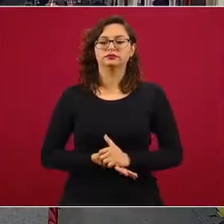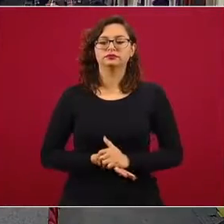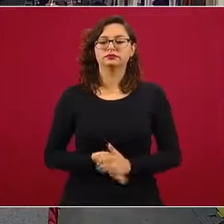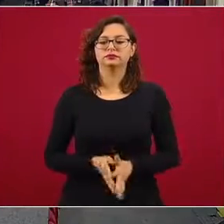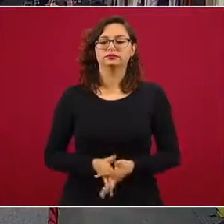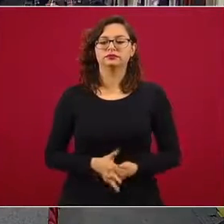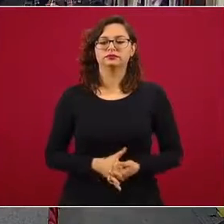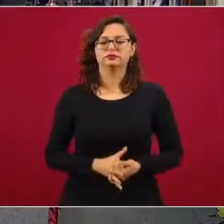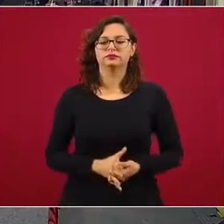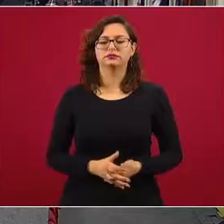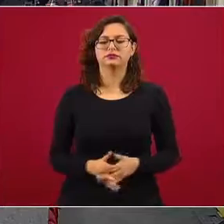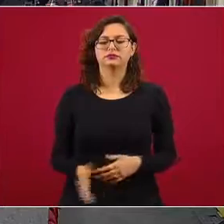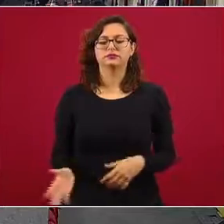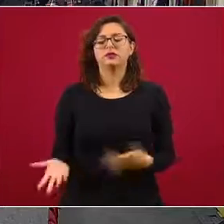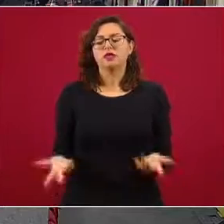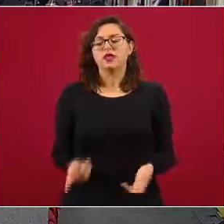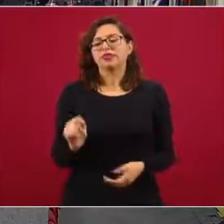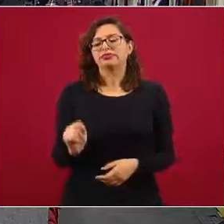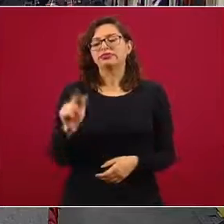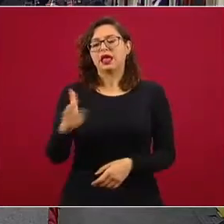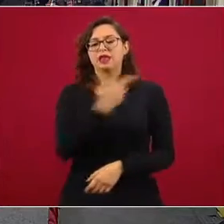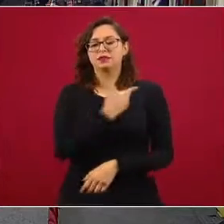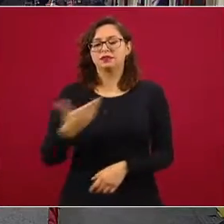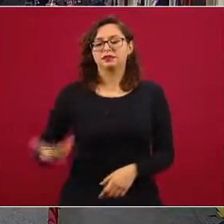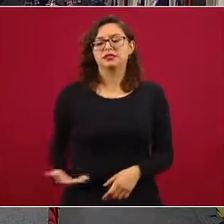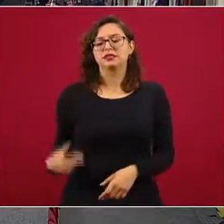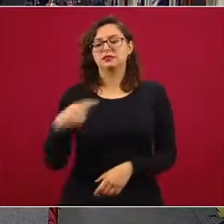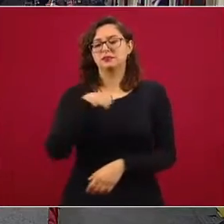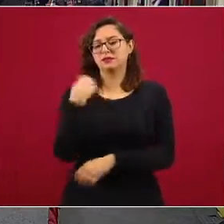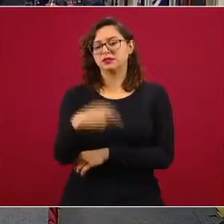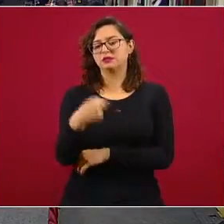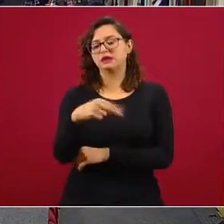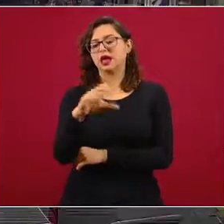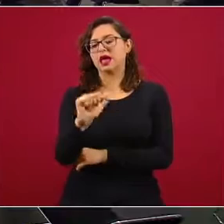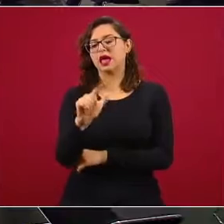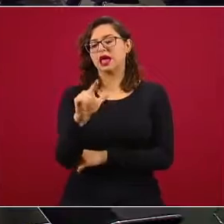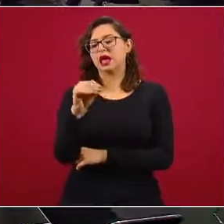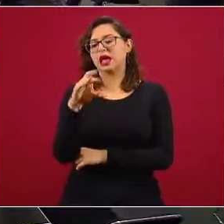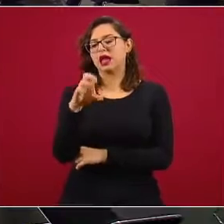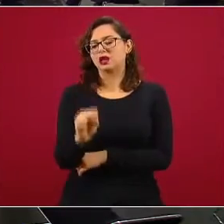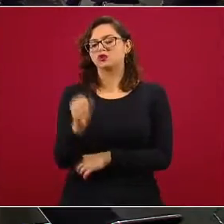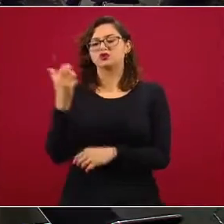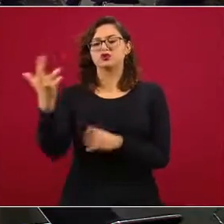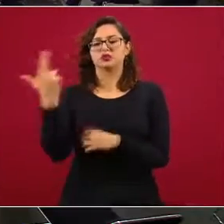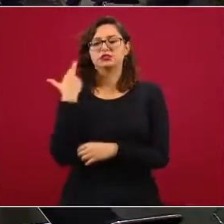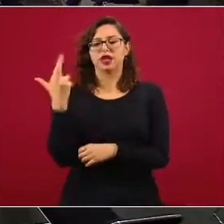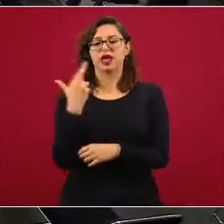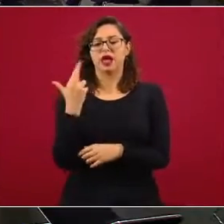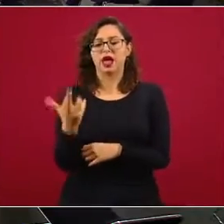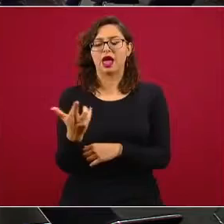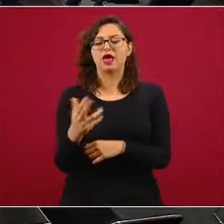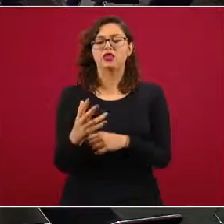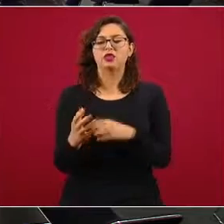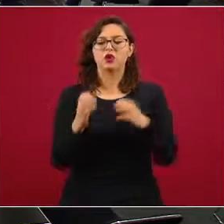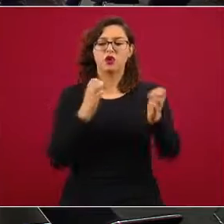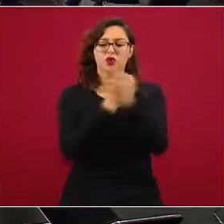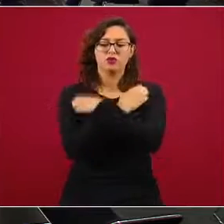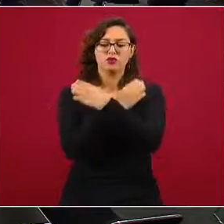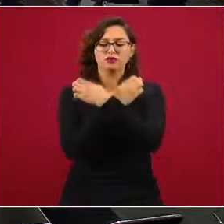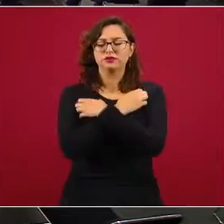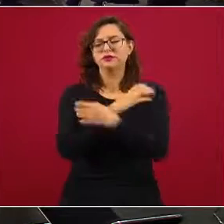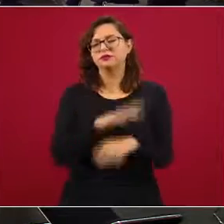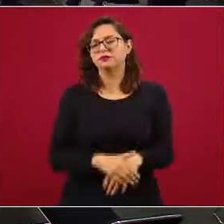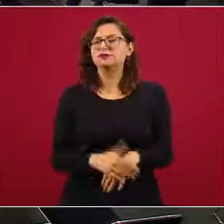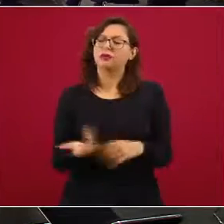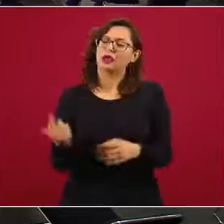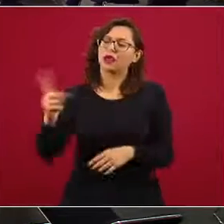¿Qué tal, presidente? Buenos días, Carlos Calzada de Radio Educación. La primera pregunta. En que ahorita que menciona el asunto de la consulta, en caso de que se